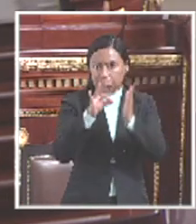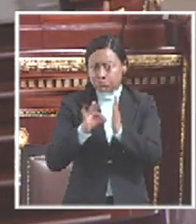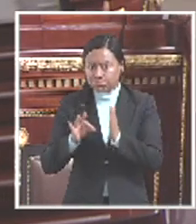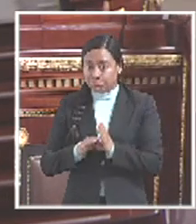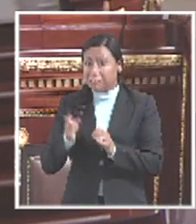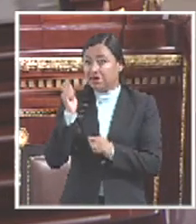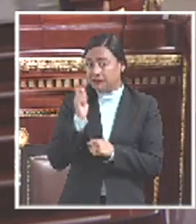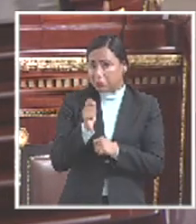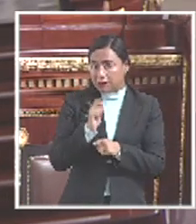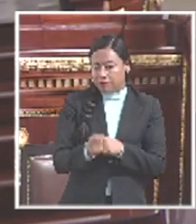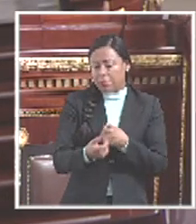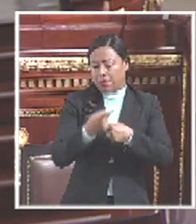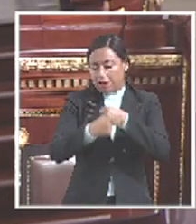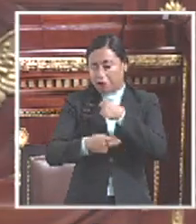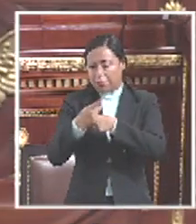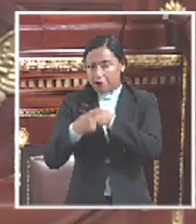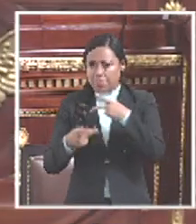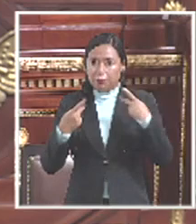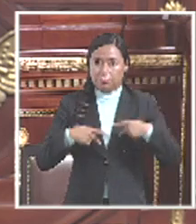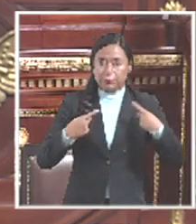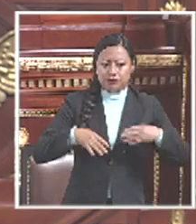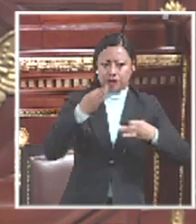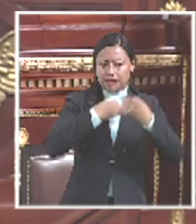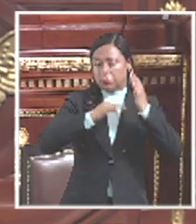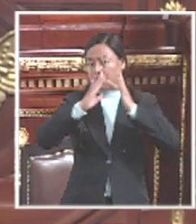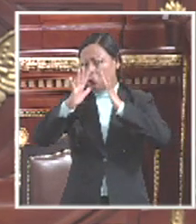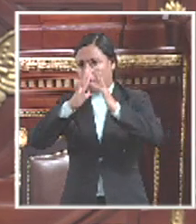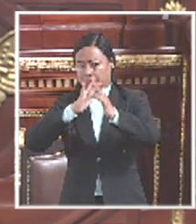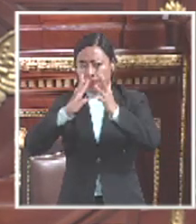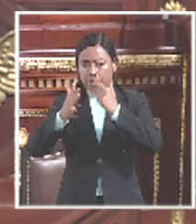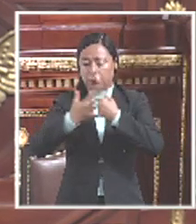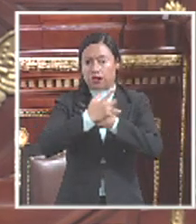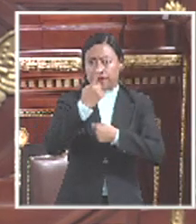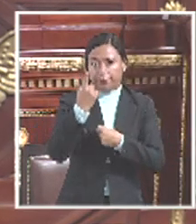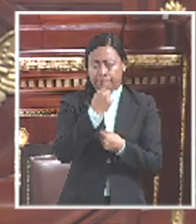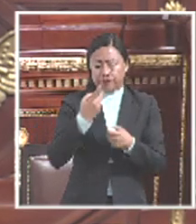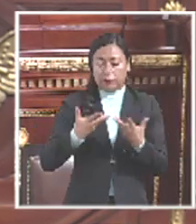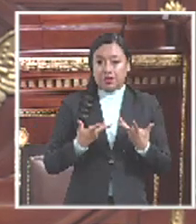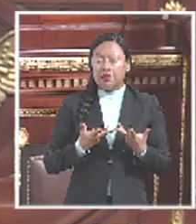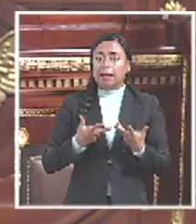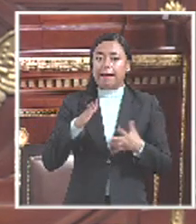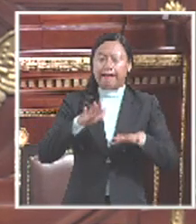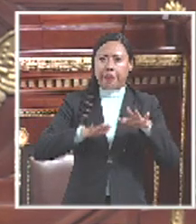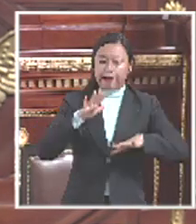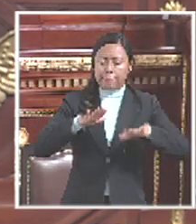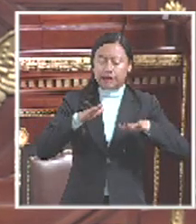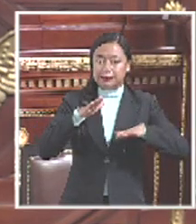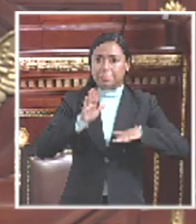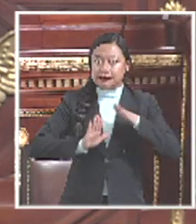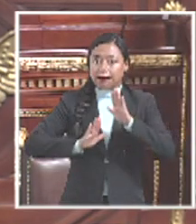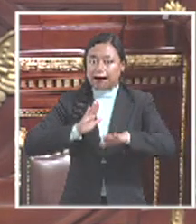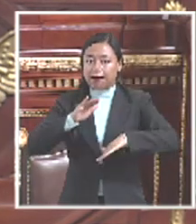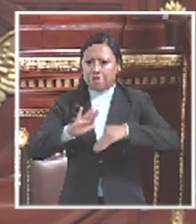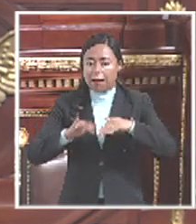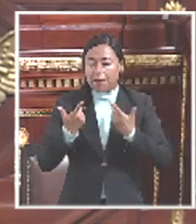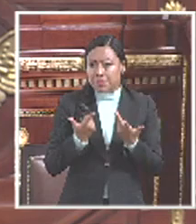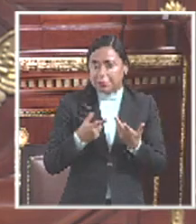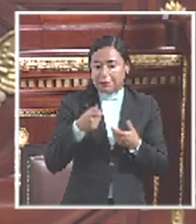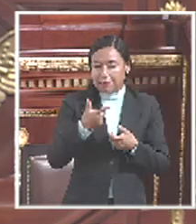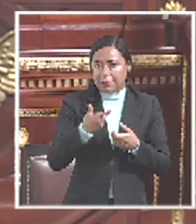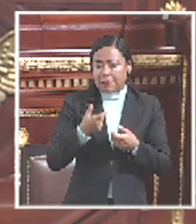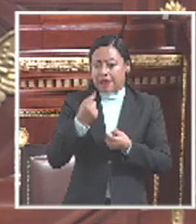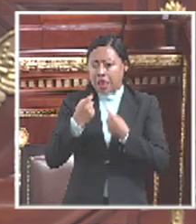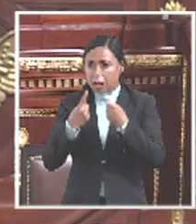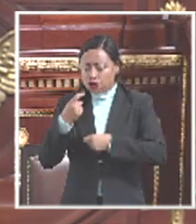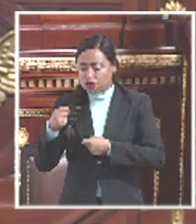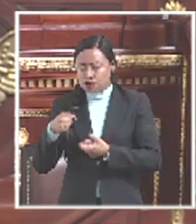integridad de las personas que transitan en estas zonas, obligados en ocasiones a caminar incluso en los carriles para vehículos,